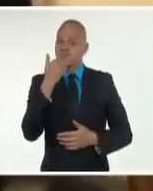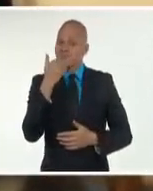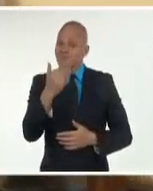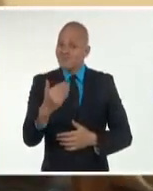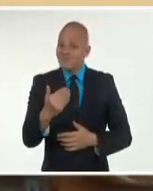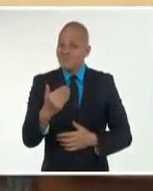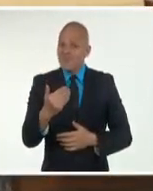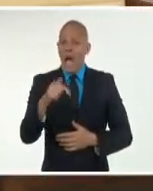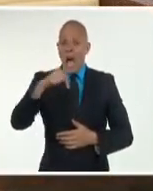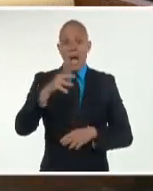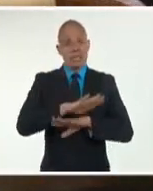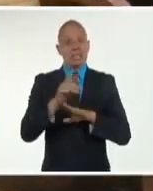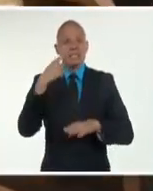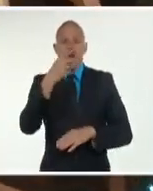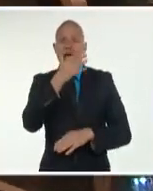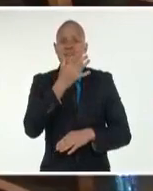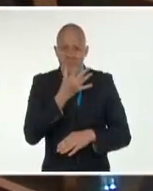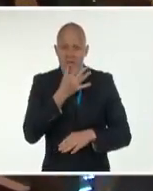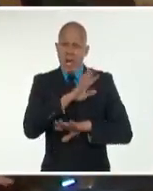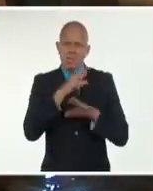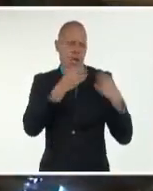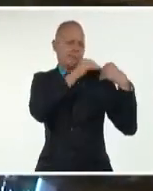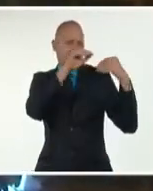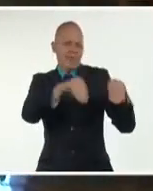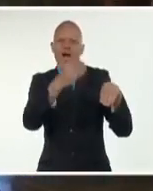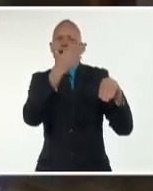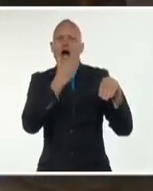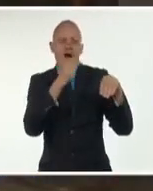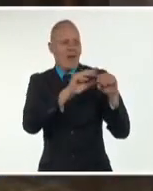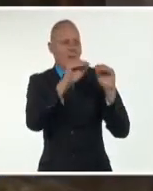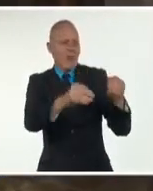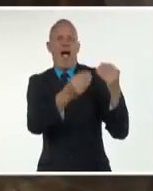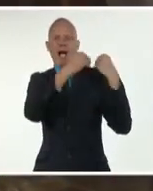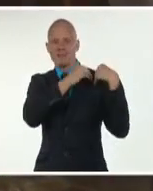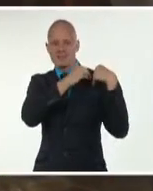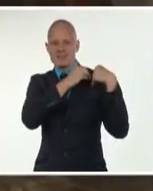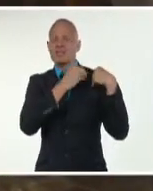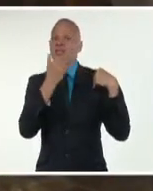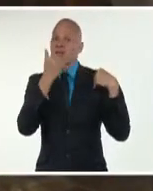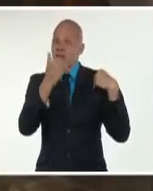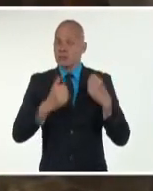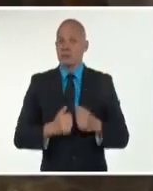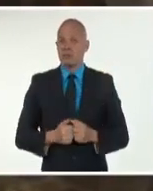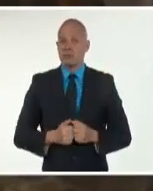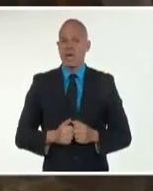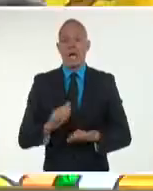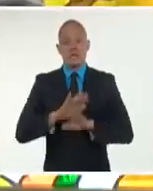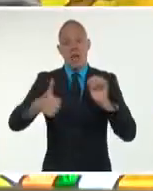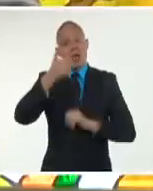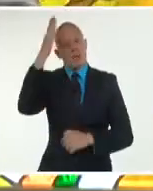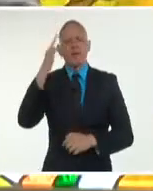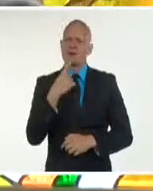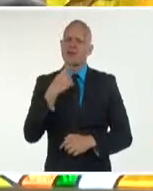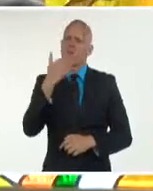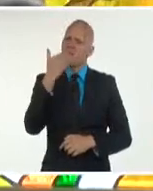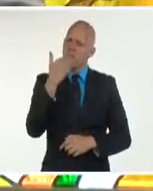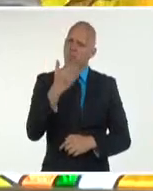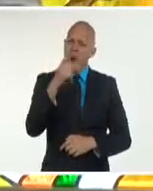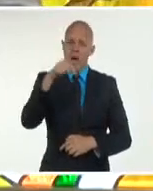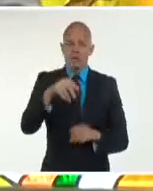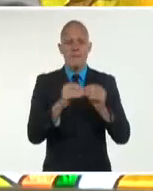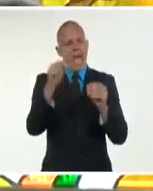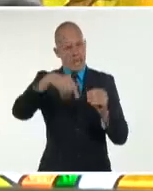en una revolución como la nuestra, aseguró el primer secretario del Comité Central y presidente de la República, Miguel Díaz-Canel, en las palabras centrales